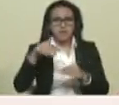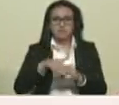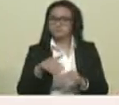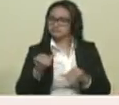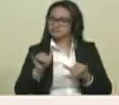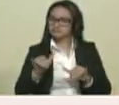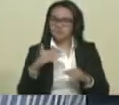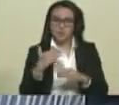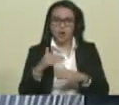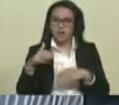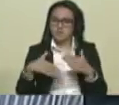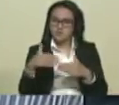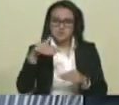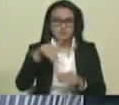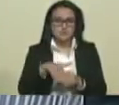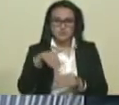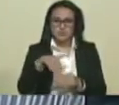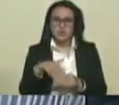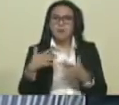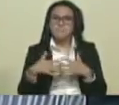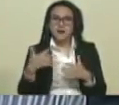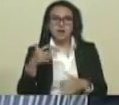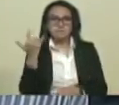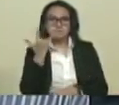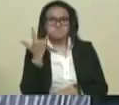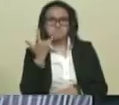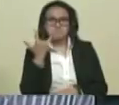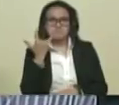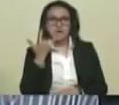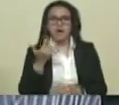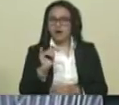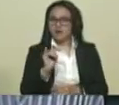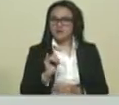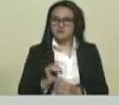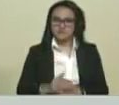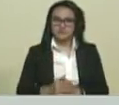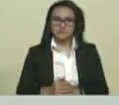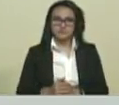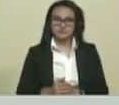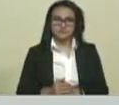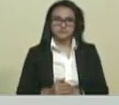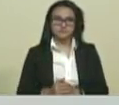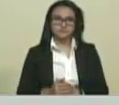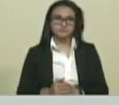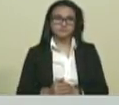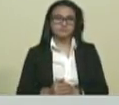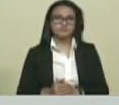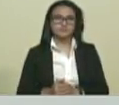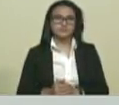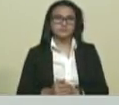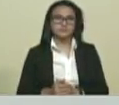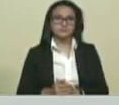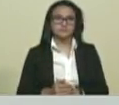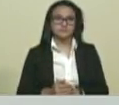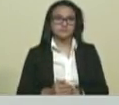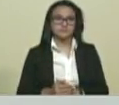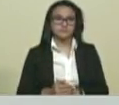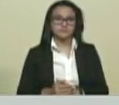proceso electoral. Las máquinas tienen baterías. Igualmente, te puedo decir, si tienes más, si puedes